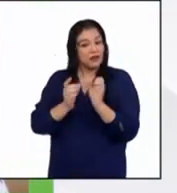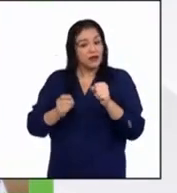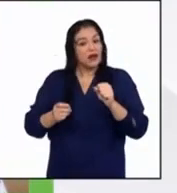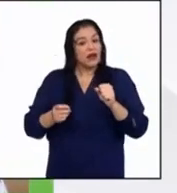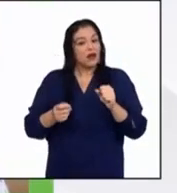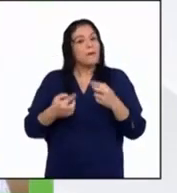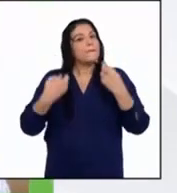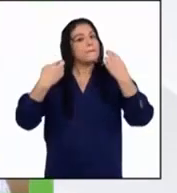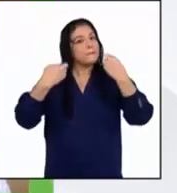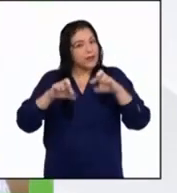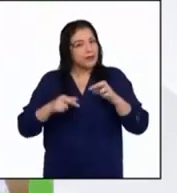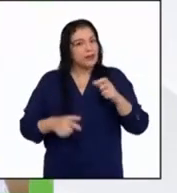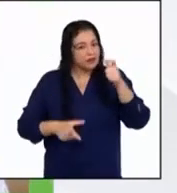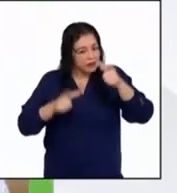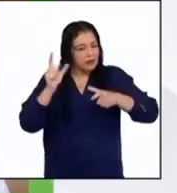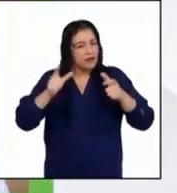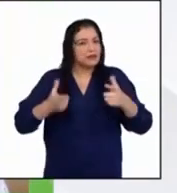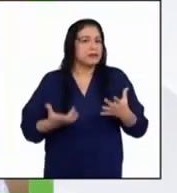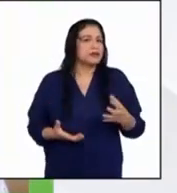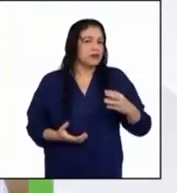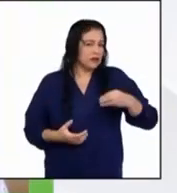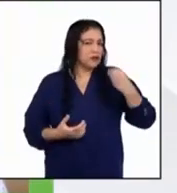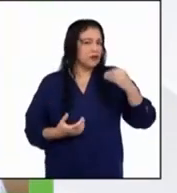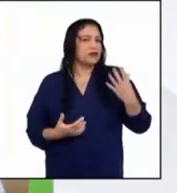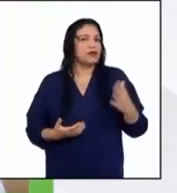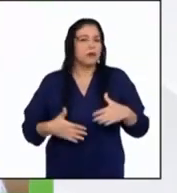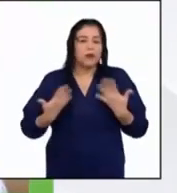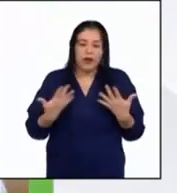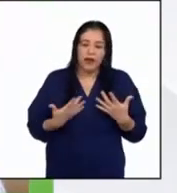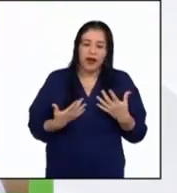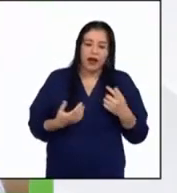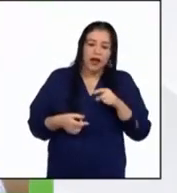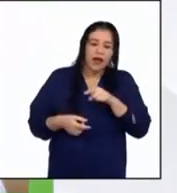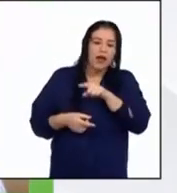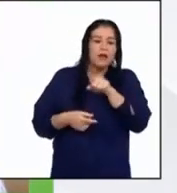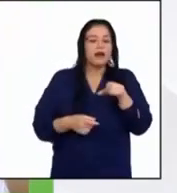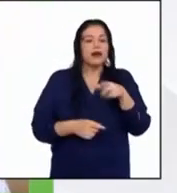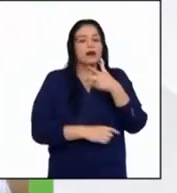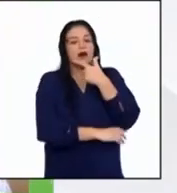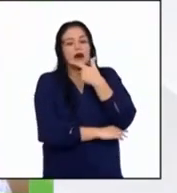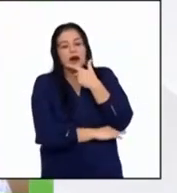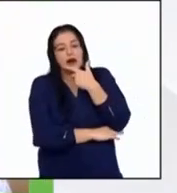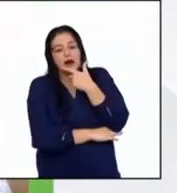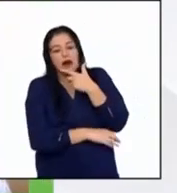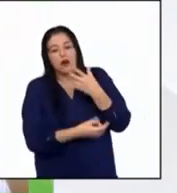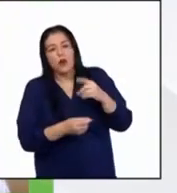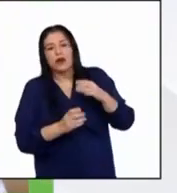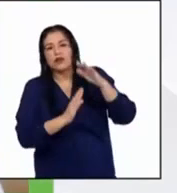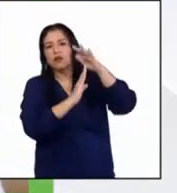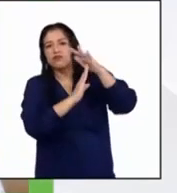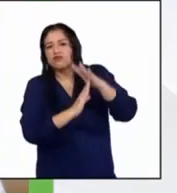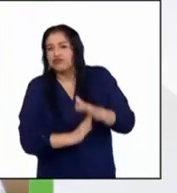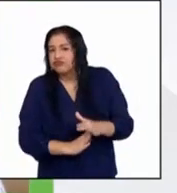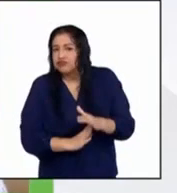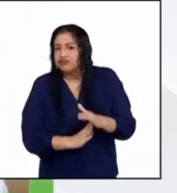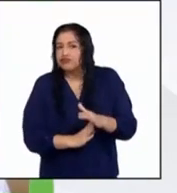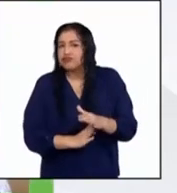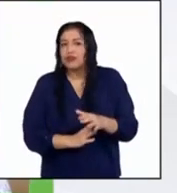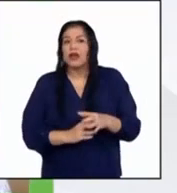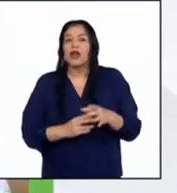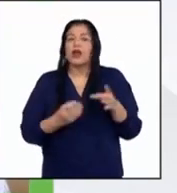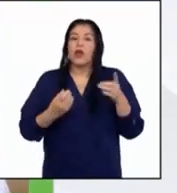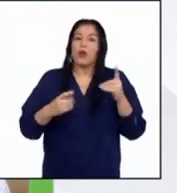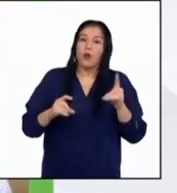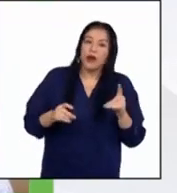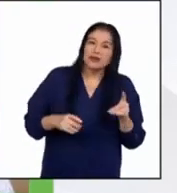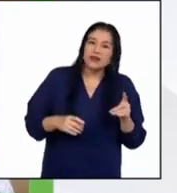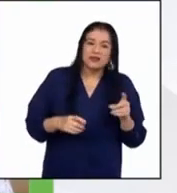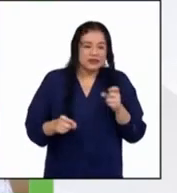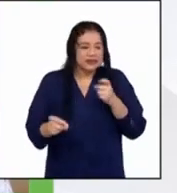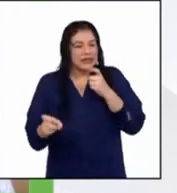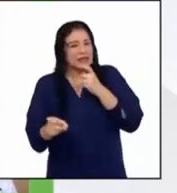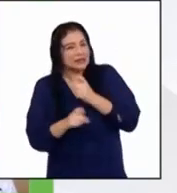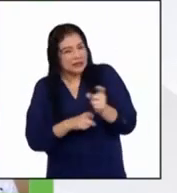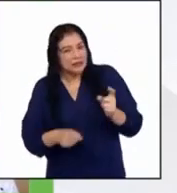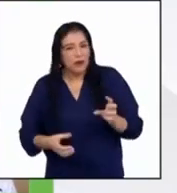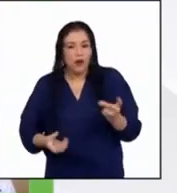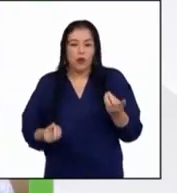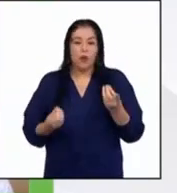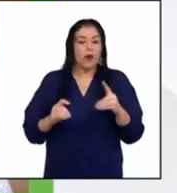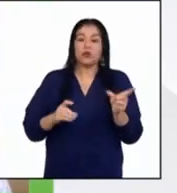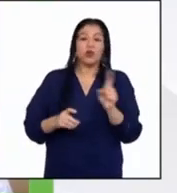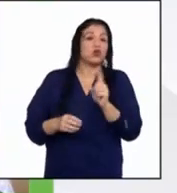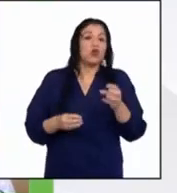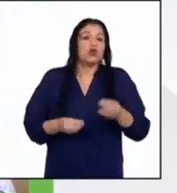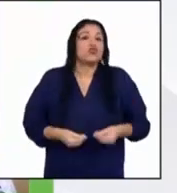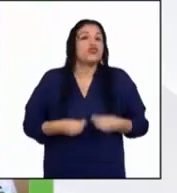de identificar cuando estos pueden estarse viendo vulnerados, en los que no se cumplen con las necesidades